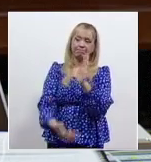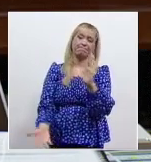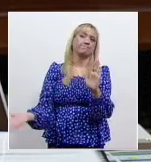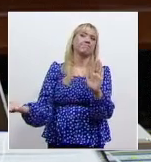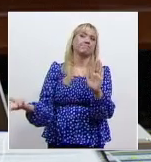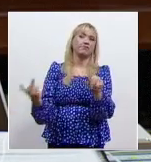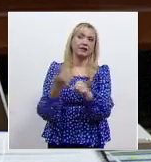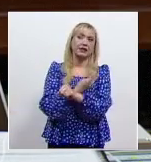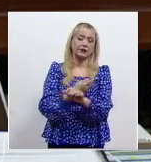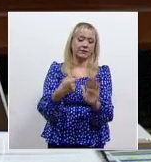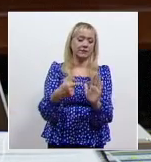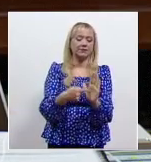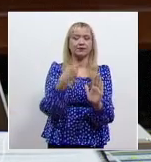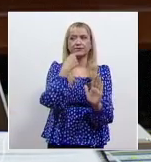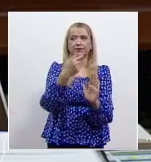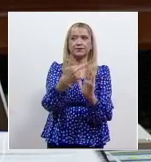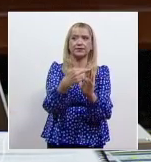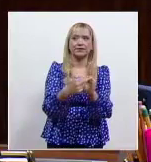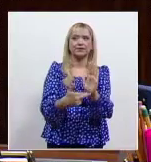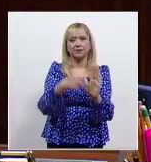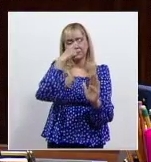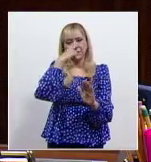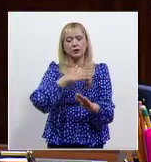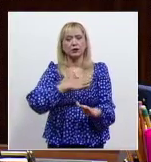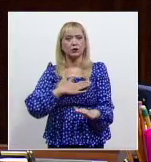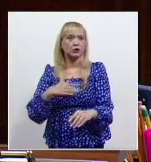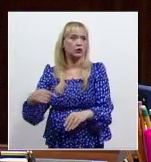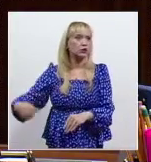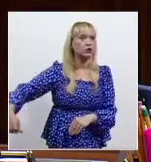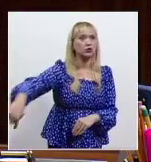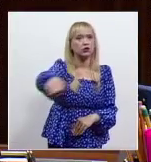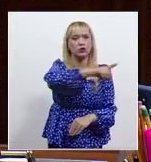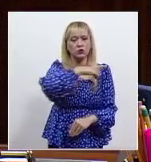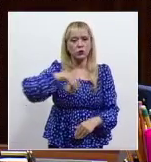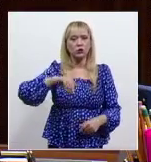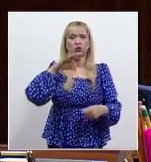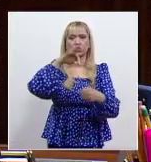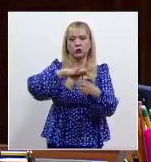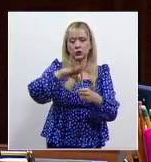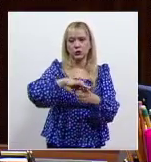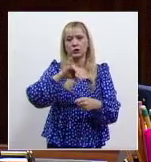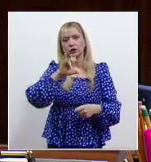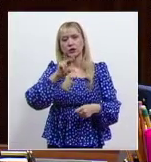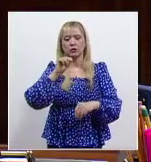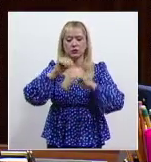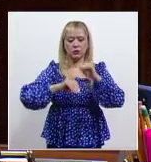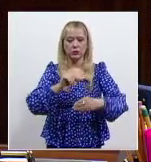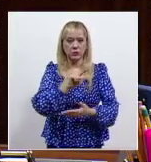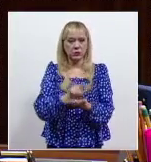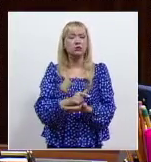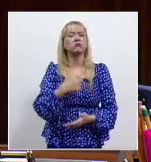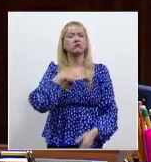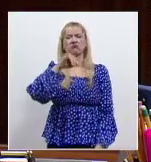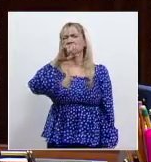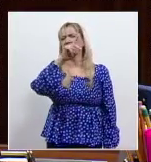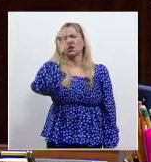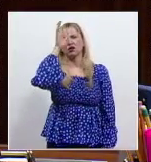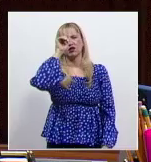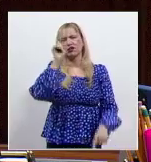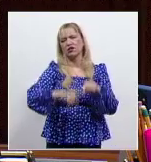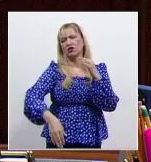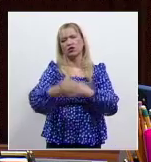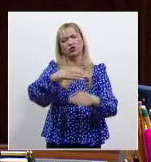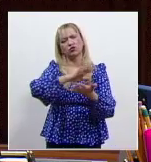principios de la deliberación democrática. Estoy de acuerdo en la invalidez total del decreto impugnado